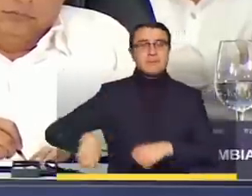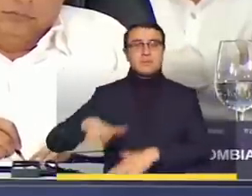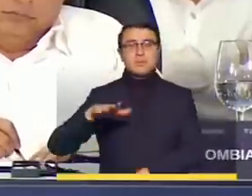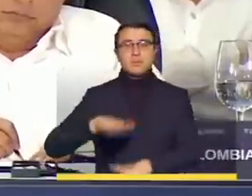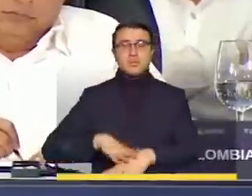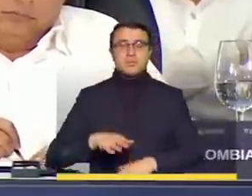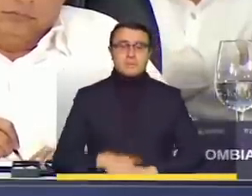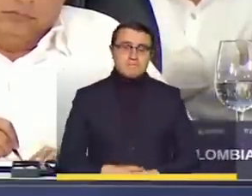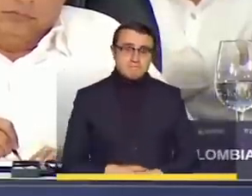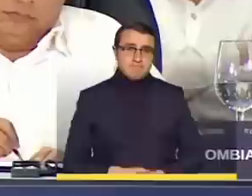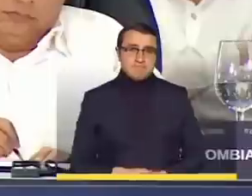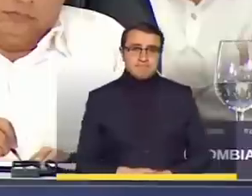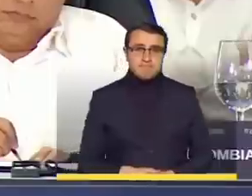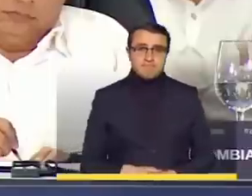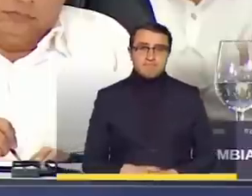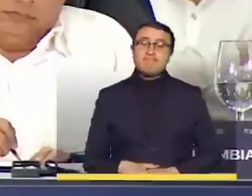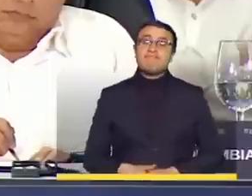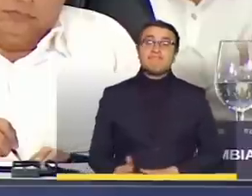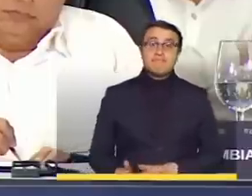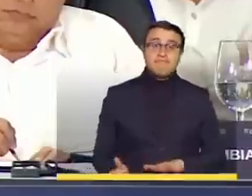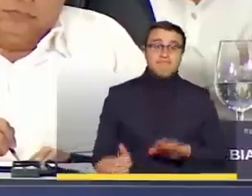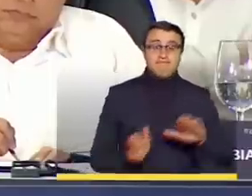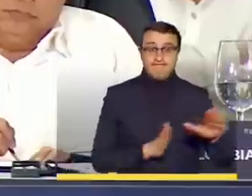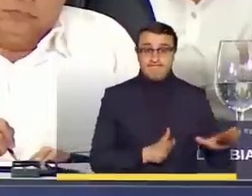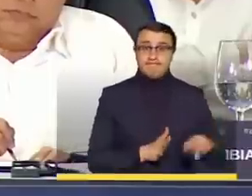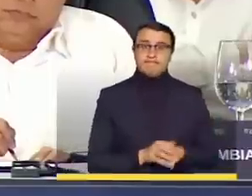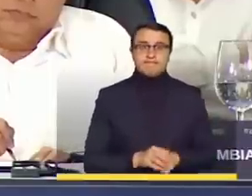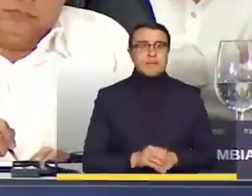Promover el desarrollo con bienestar.